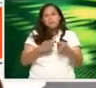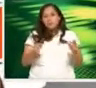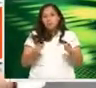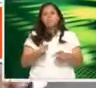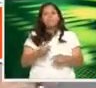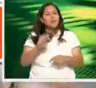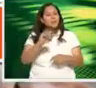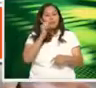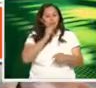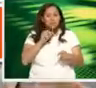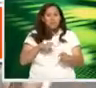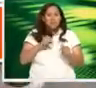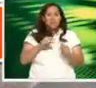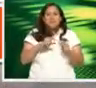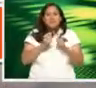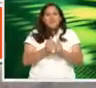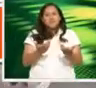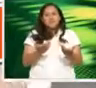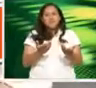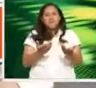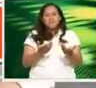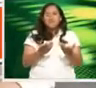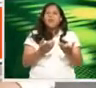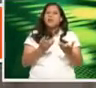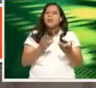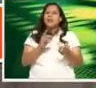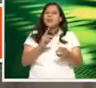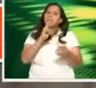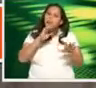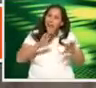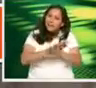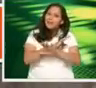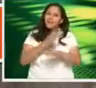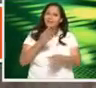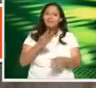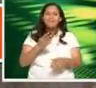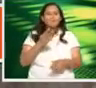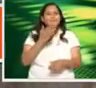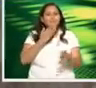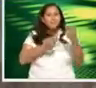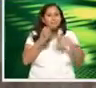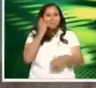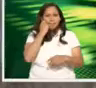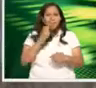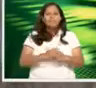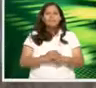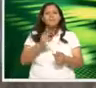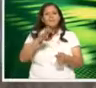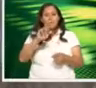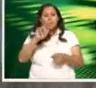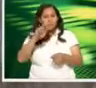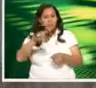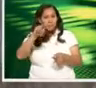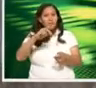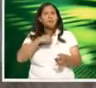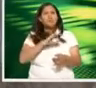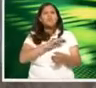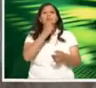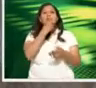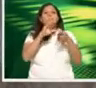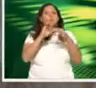que hacerlo. No claramente. aferrarse a lo anterior, ¿no? De nuevo, bienvenido. Maravilloso. Karen, de verdad, pues, ¿qué te puedo decir?